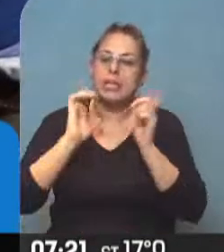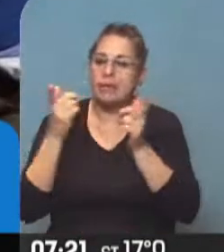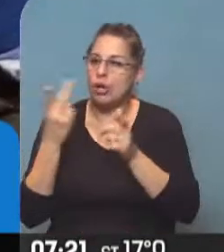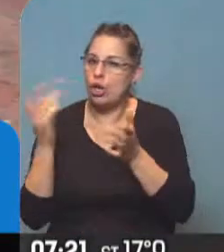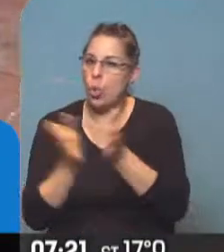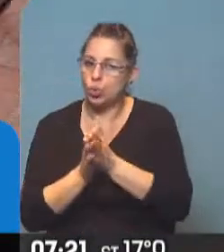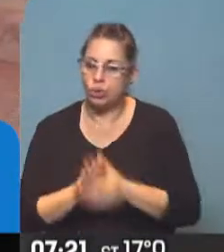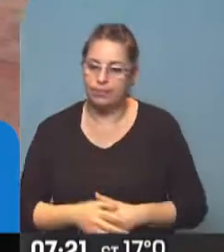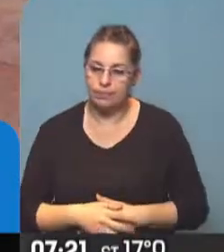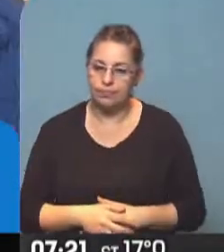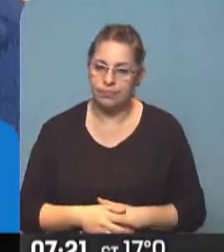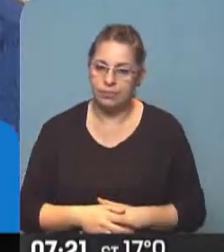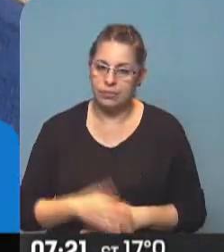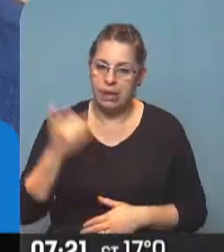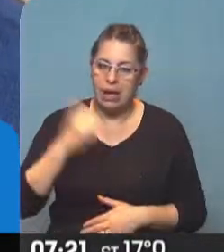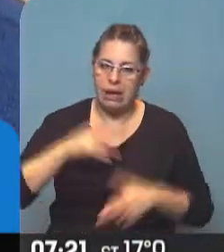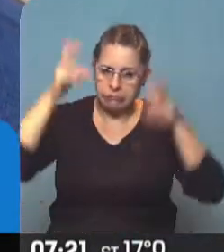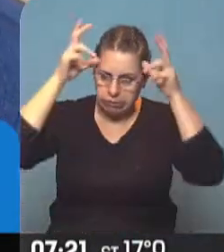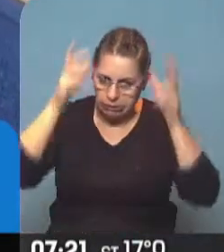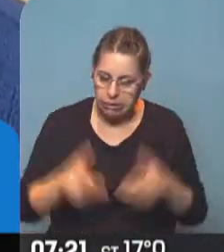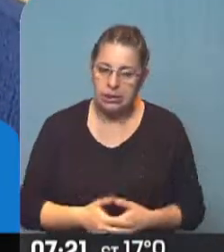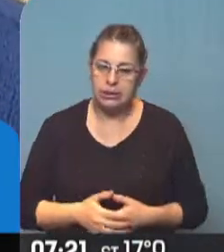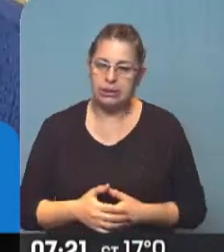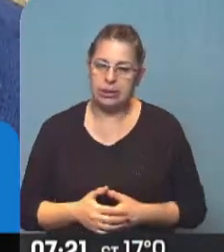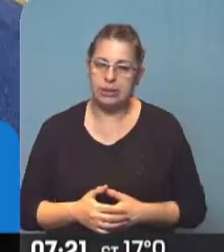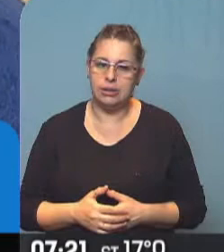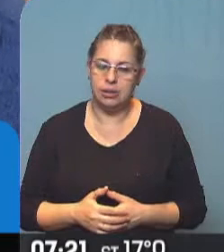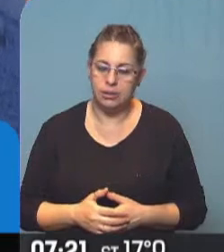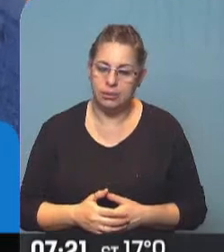juntos. Hay extraterrestres que están apoderándose